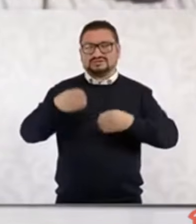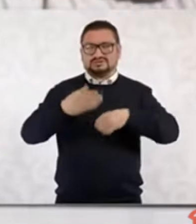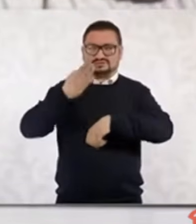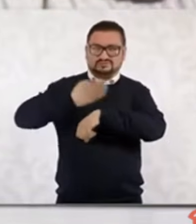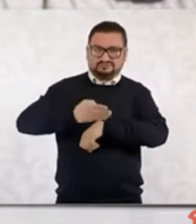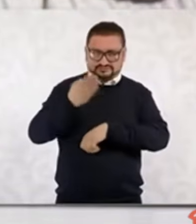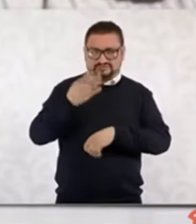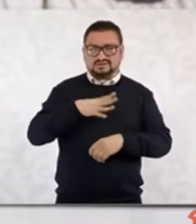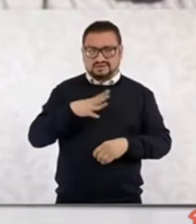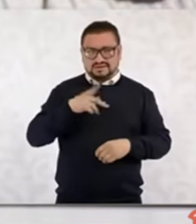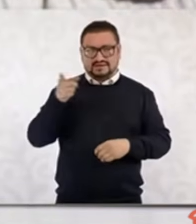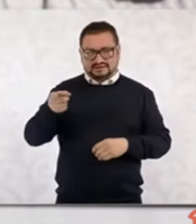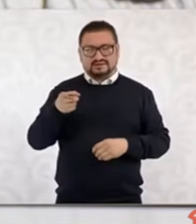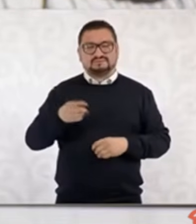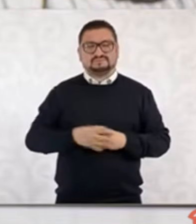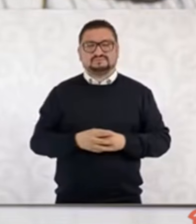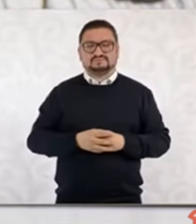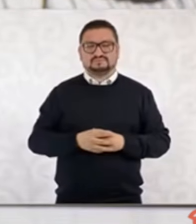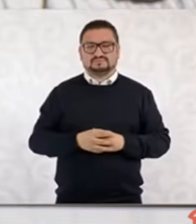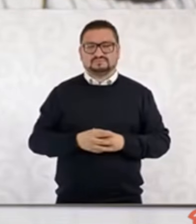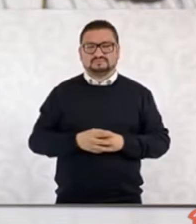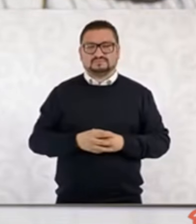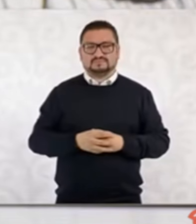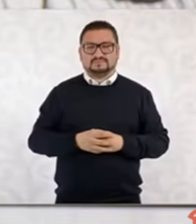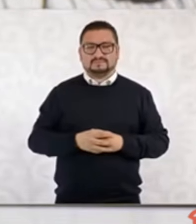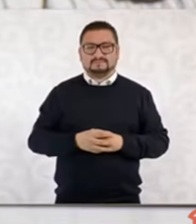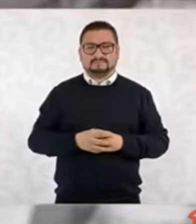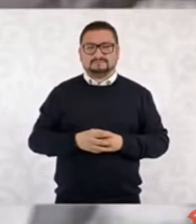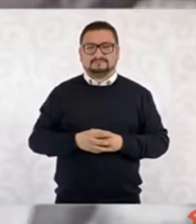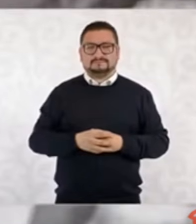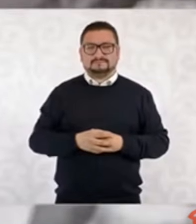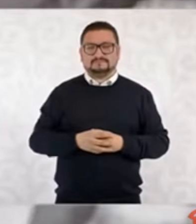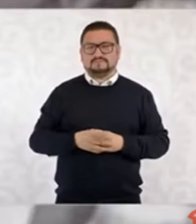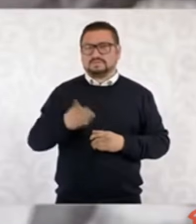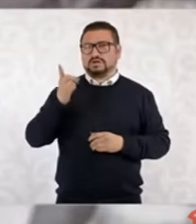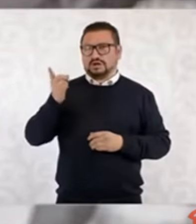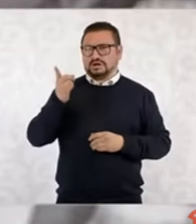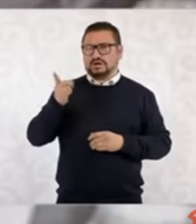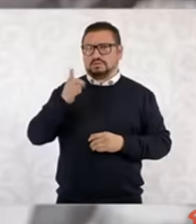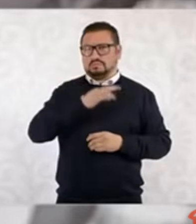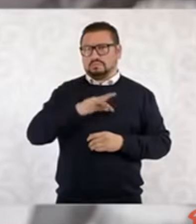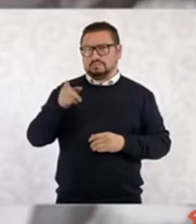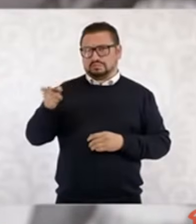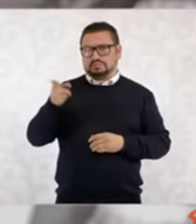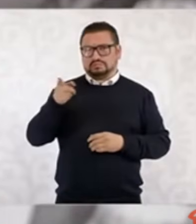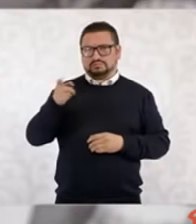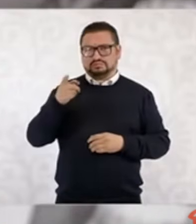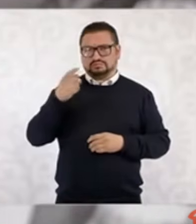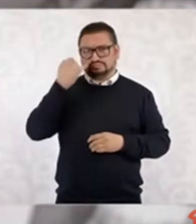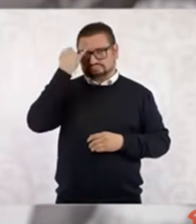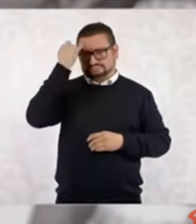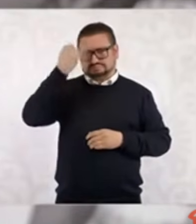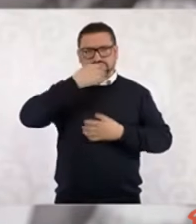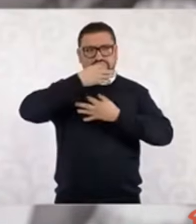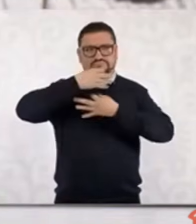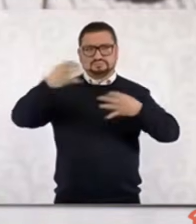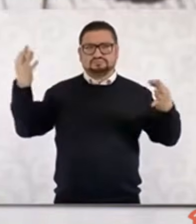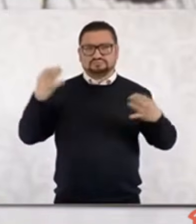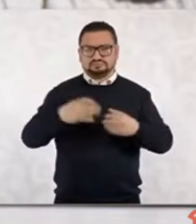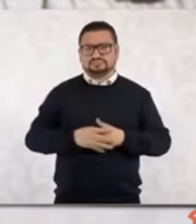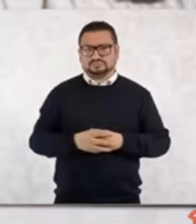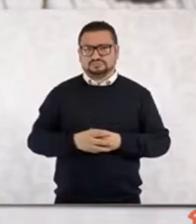Judicial, que, por cierto, sería muy bueno que pusiera públicamente